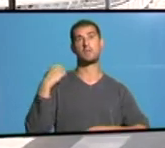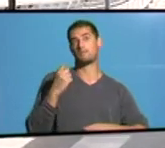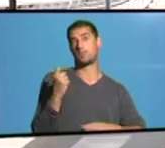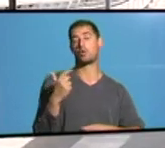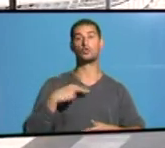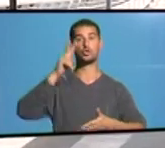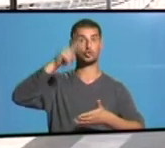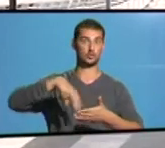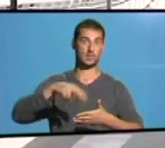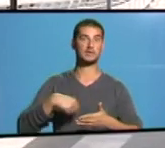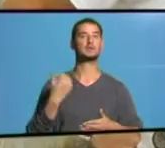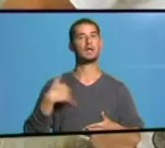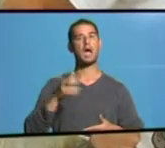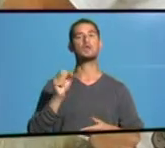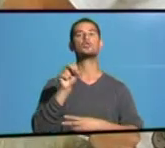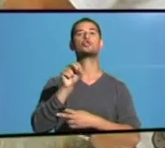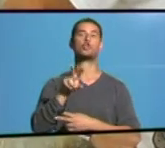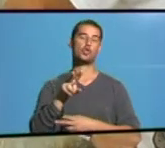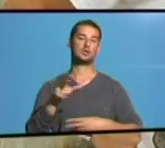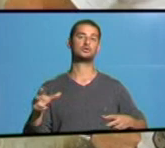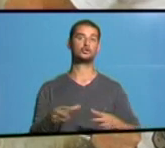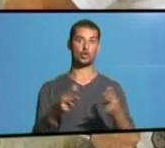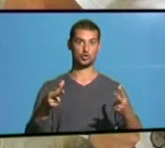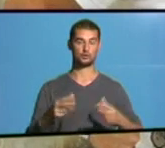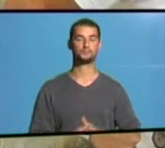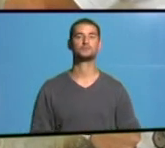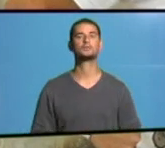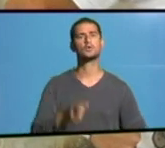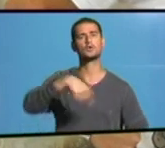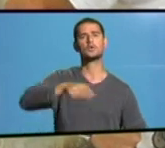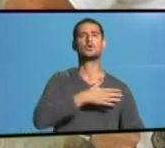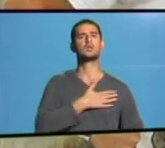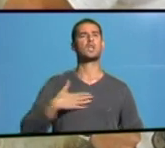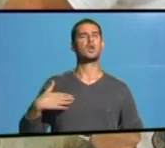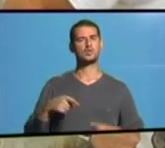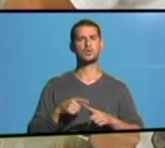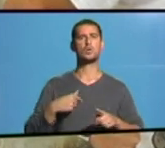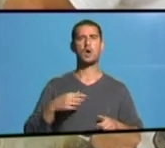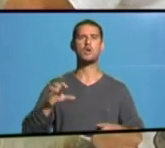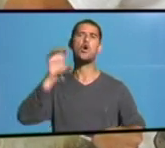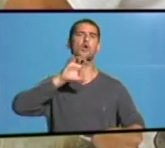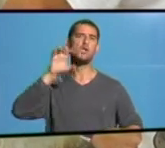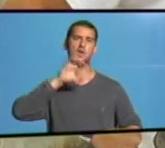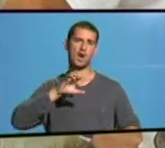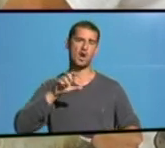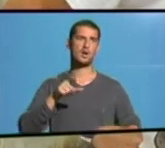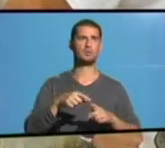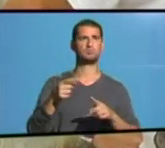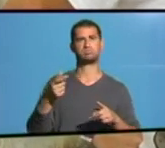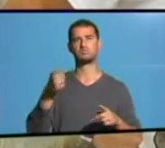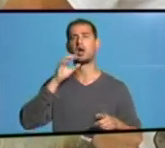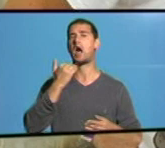a que pertence unha dúcia de socios. Pretendíamos salirnos un pouco fora de los cánones establecidos de las concentraciones de